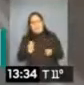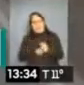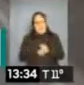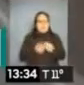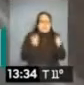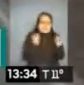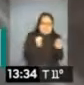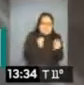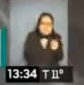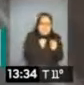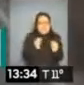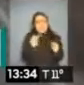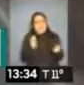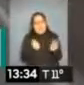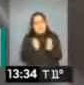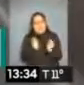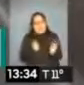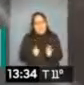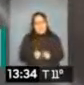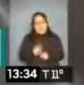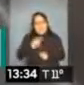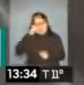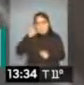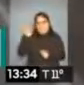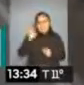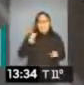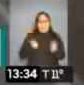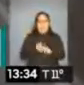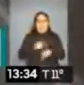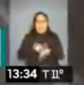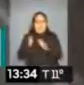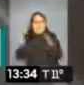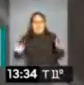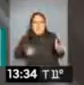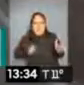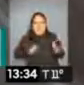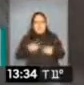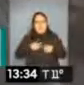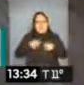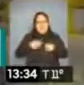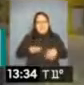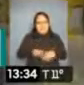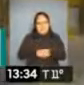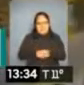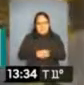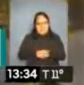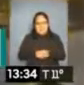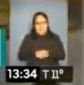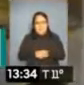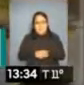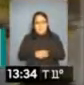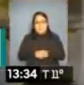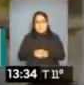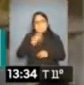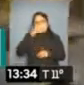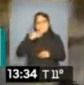han comenzado, ya hace unos meses, lo que les llaman cambio de temporada en lo textil. Y después, bueno,